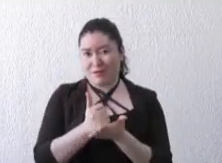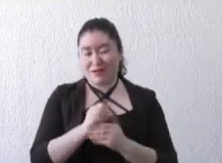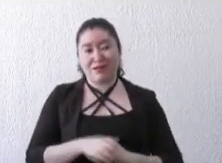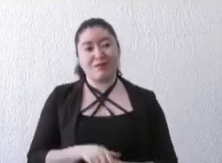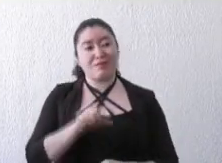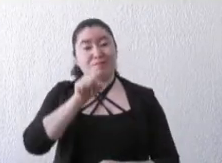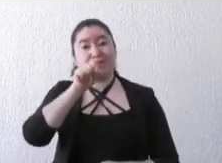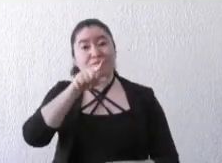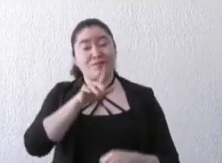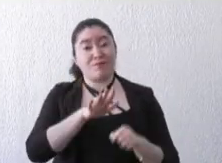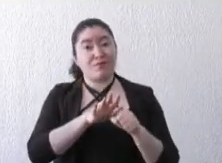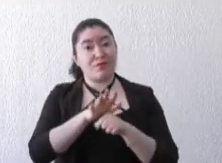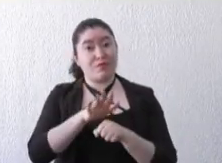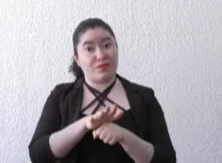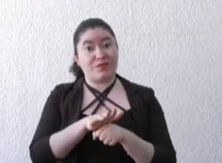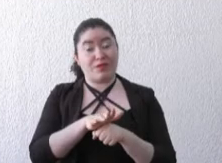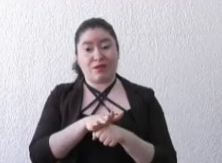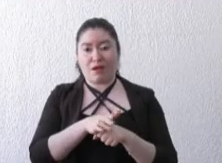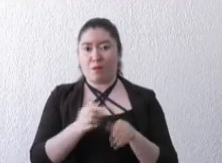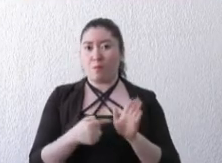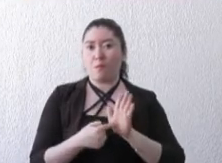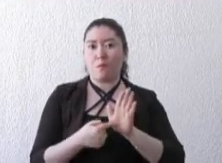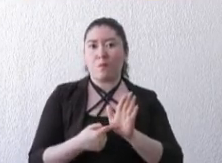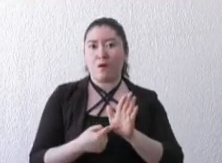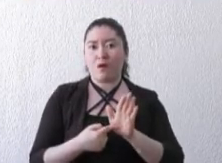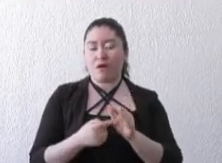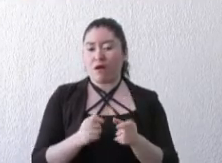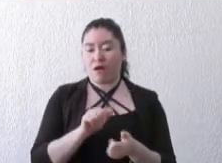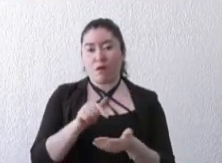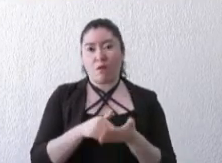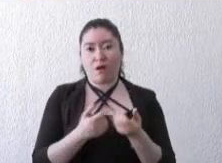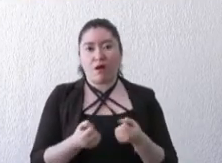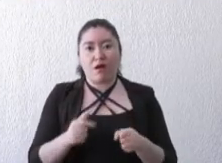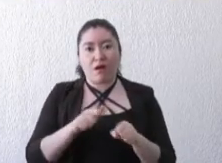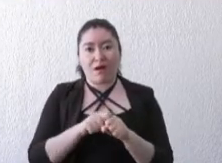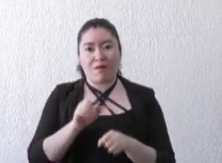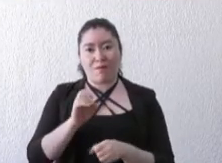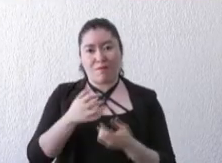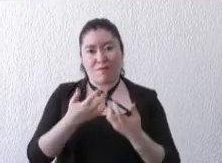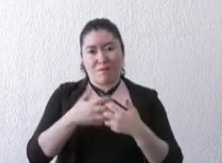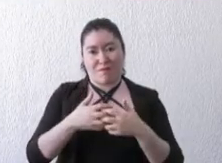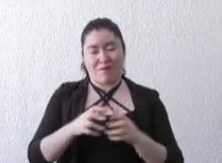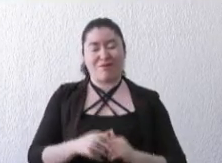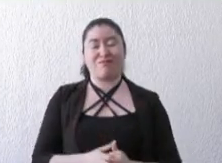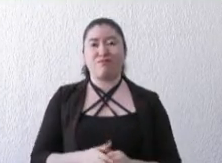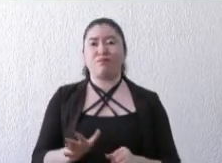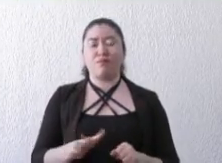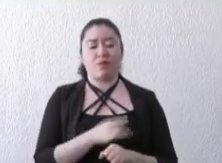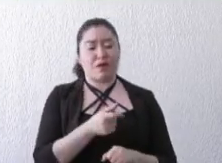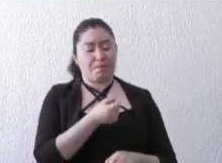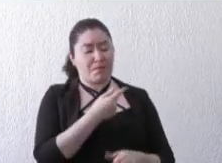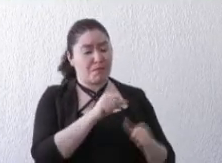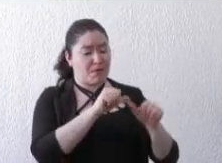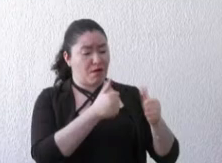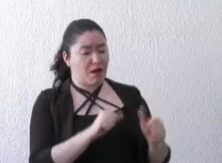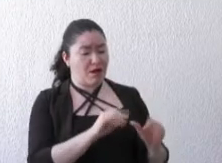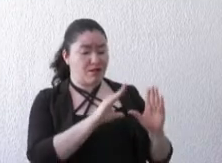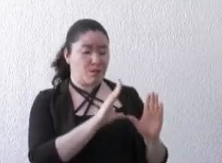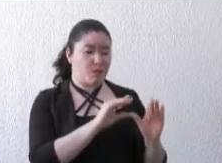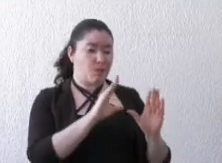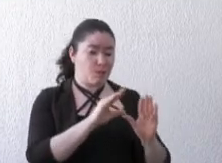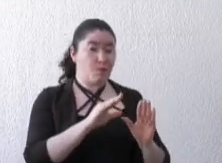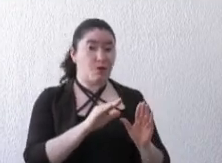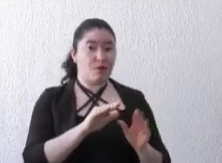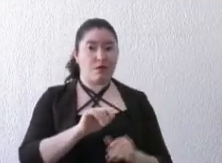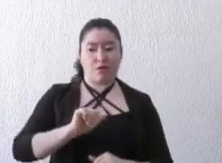representan un elemento sustantivo, porque por un lado construyen educación artística para la ciudadanía, pero